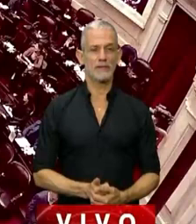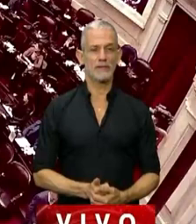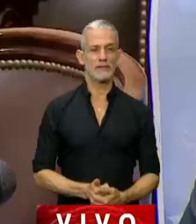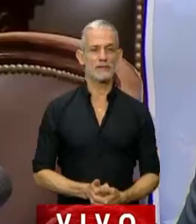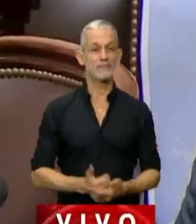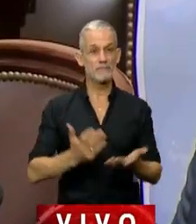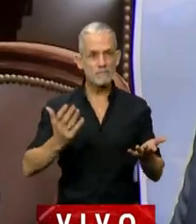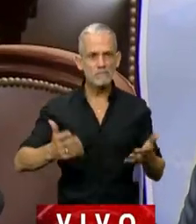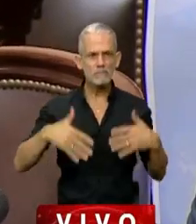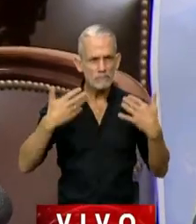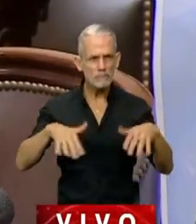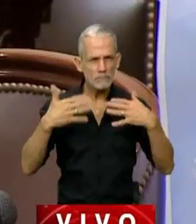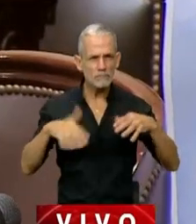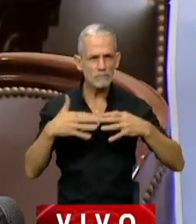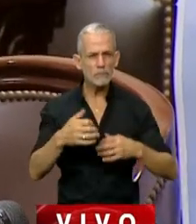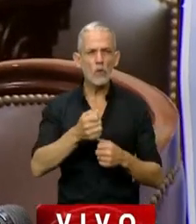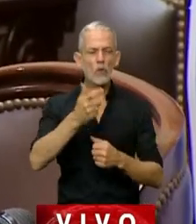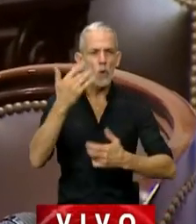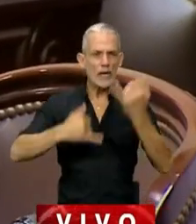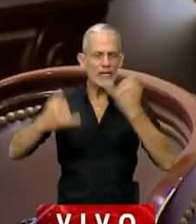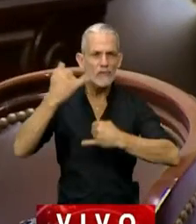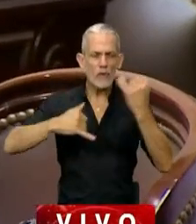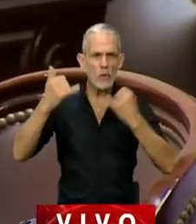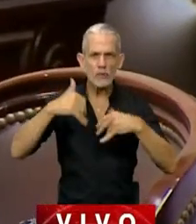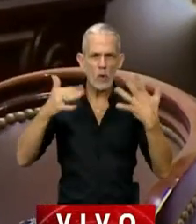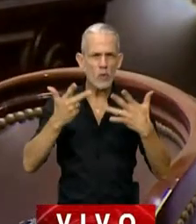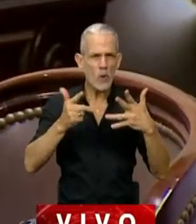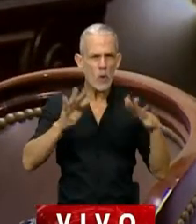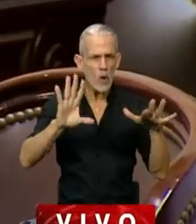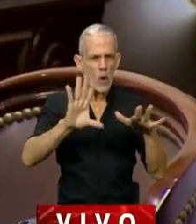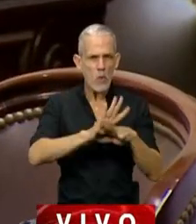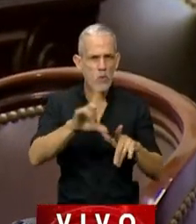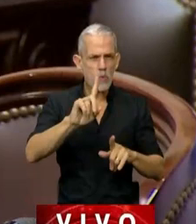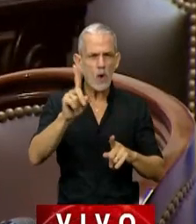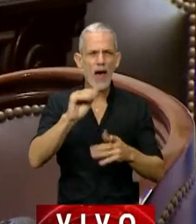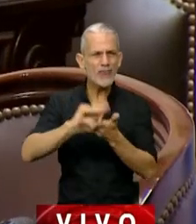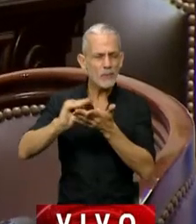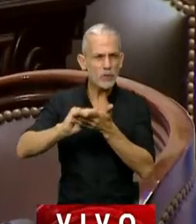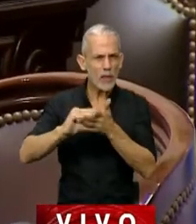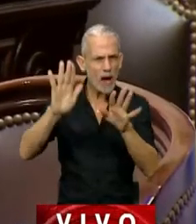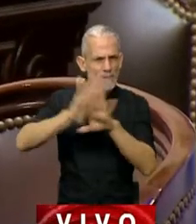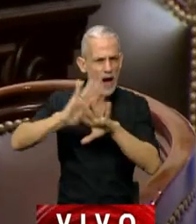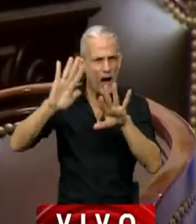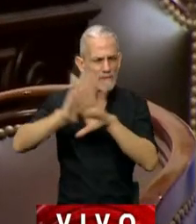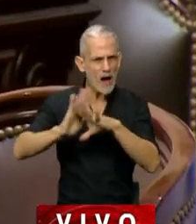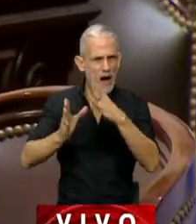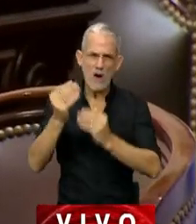la enorme cantidad de información desacertada que menciona la diputada